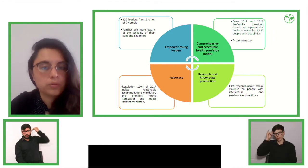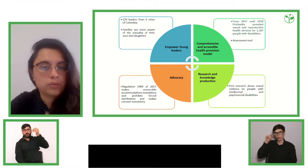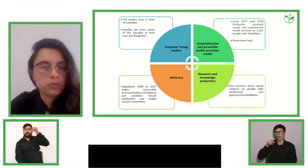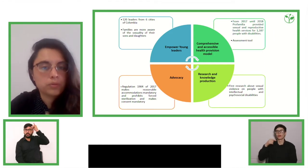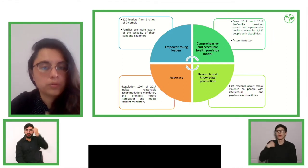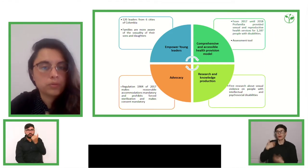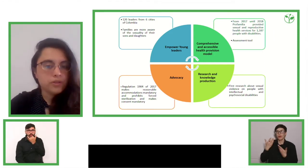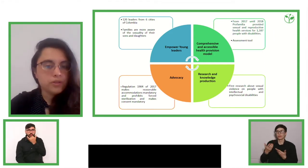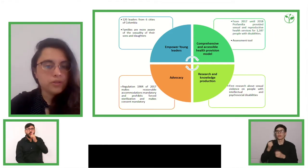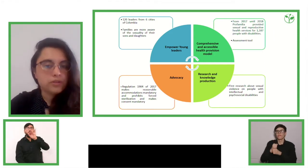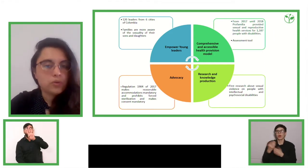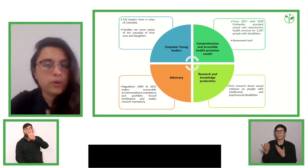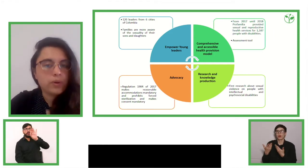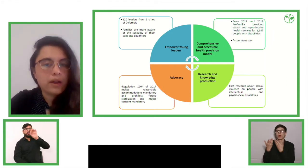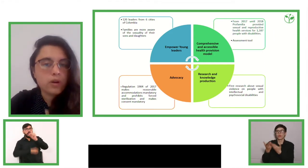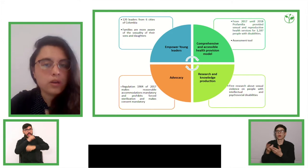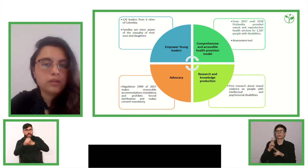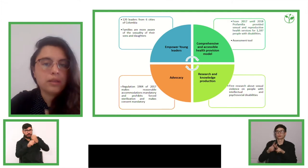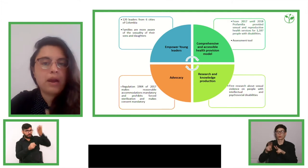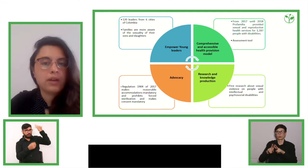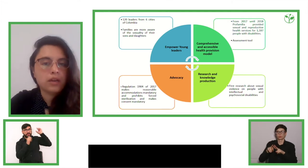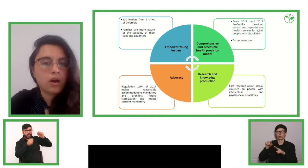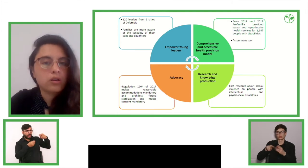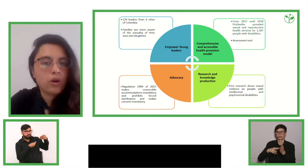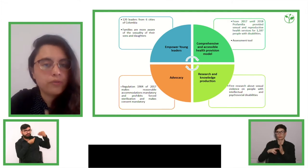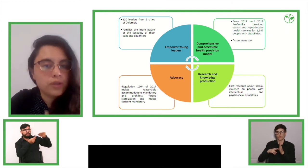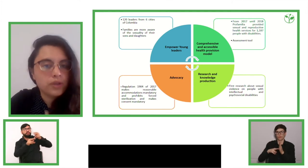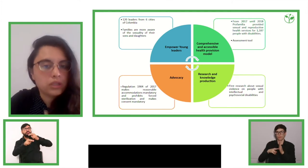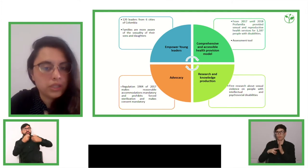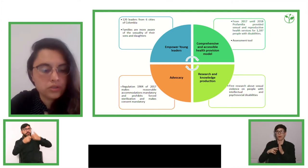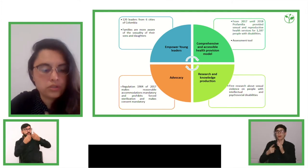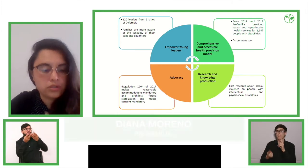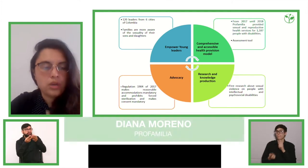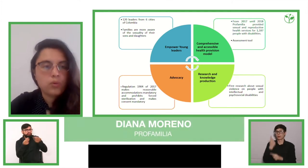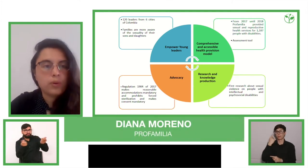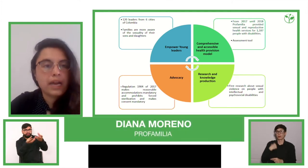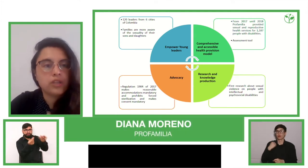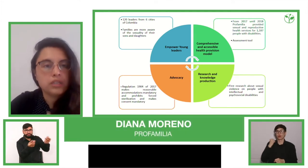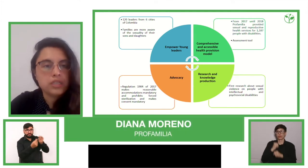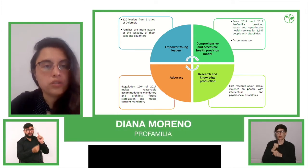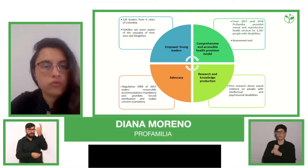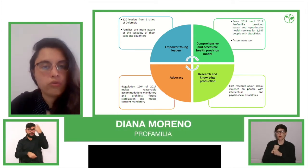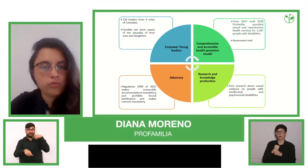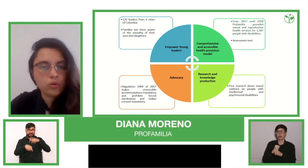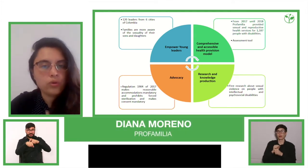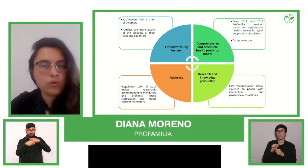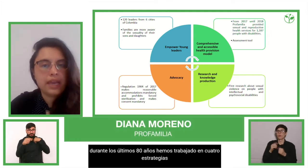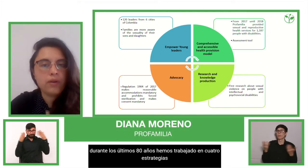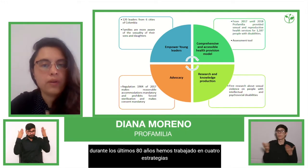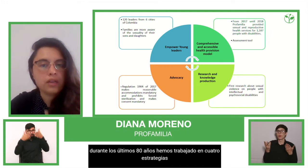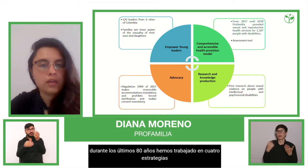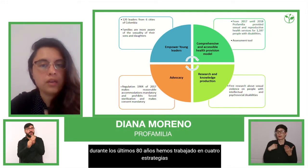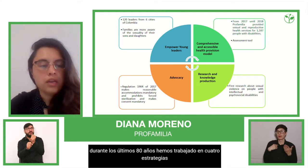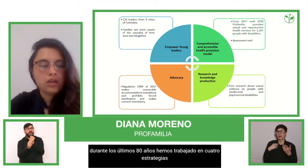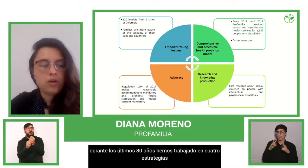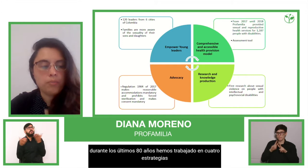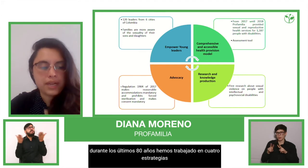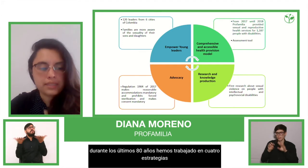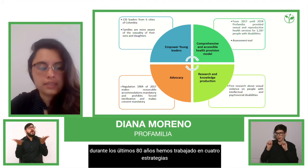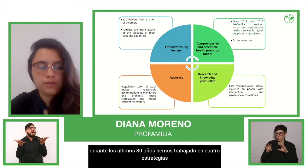a estos problemas. Primero, hemos trabajado en preparar jóvenes